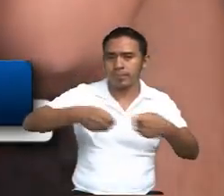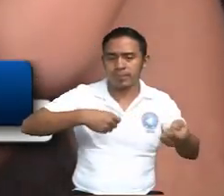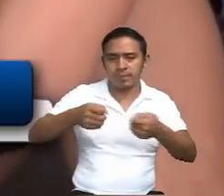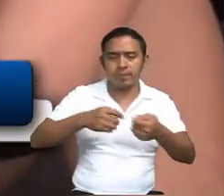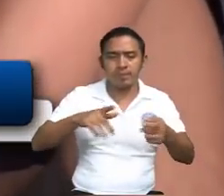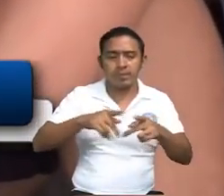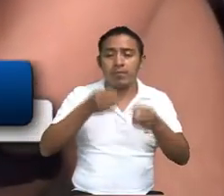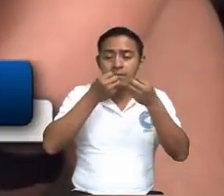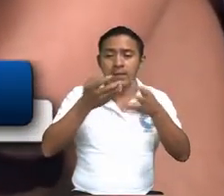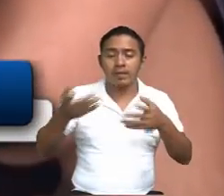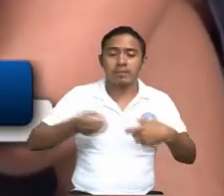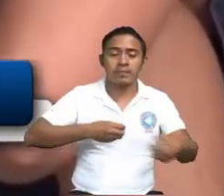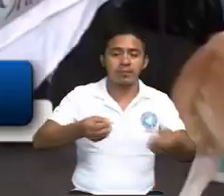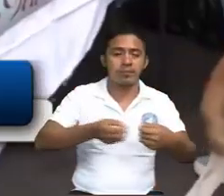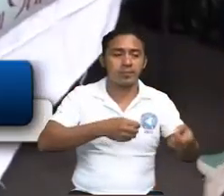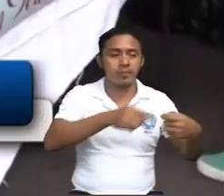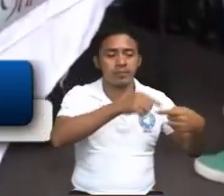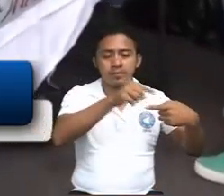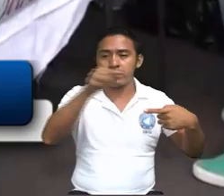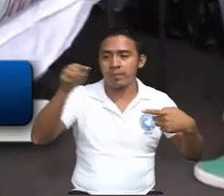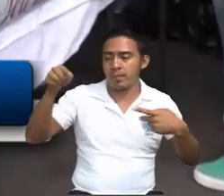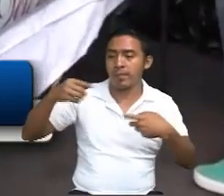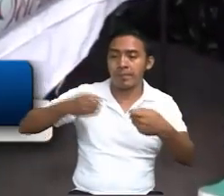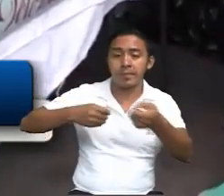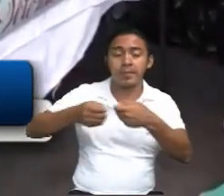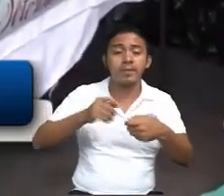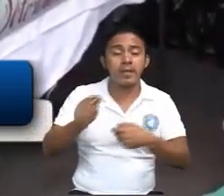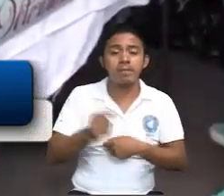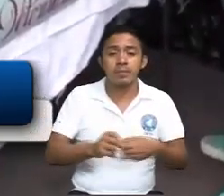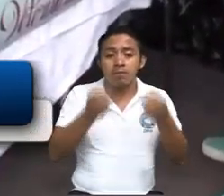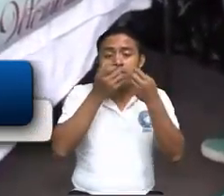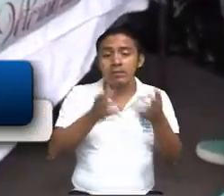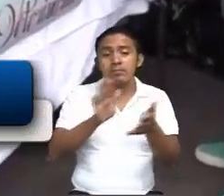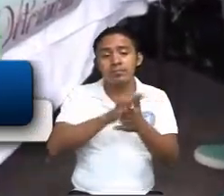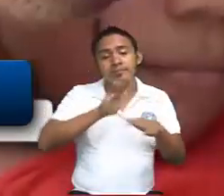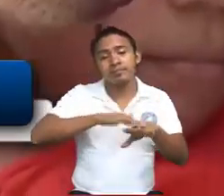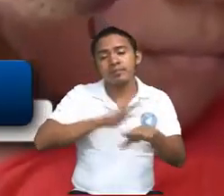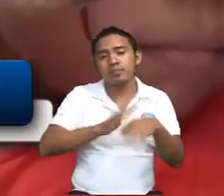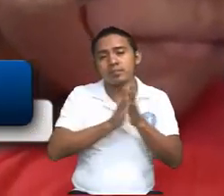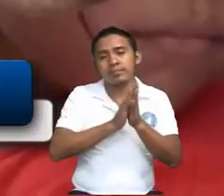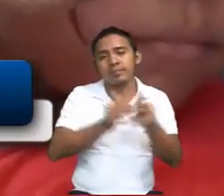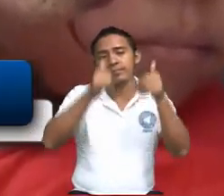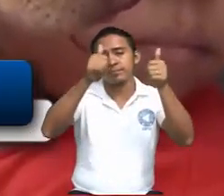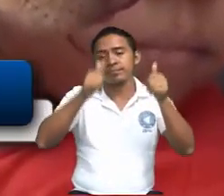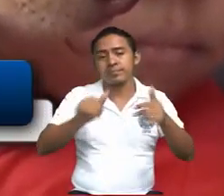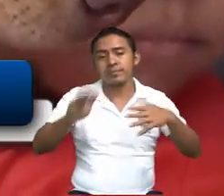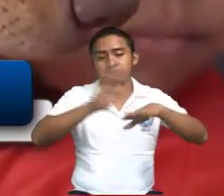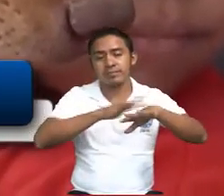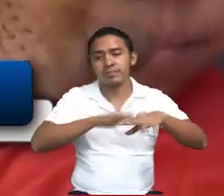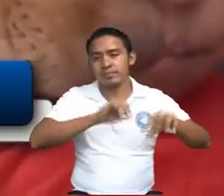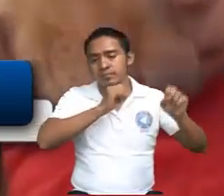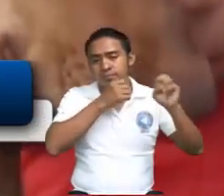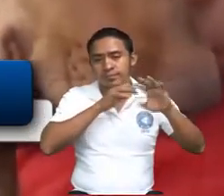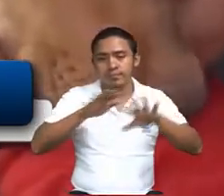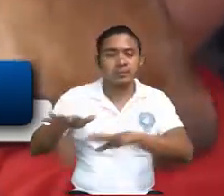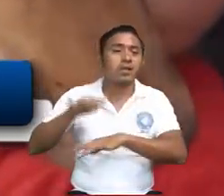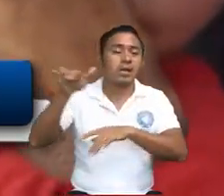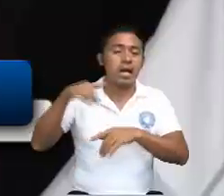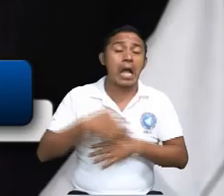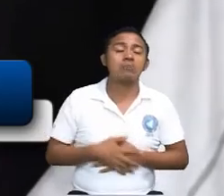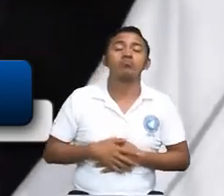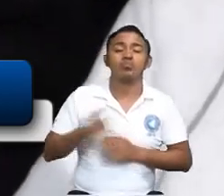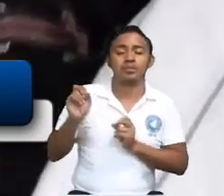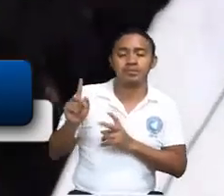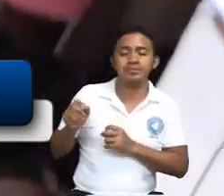tienen sus negocios, pequeños negocios, donde nosotros le divulgamos que vamos a estar vacunando en X punto, ¿verdad? En el